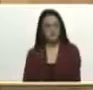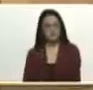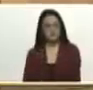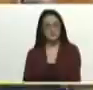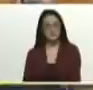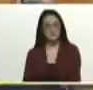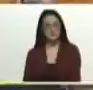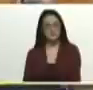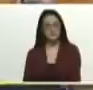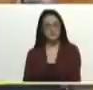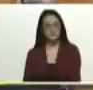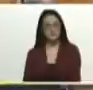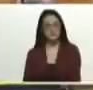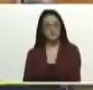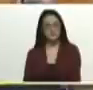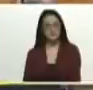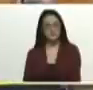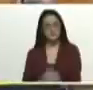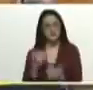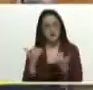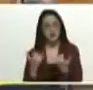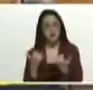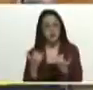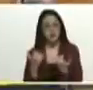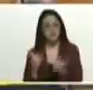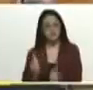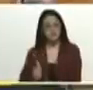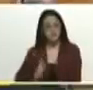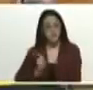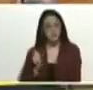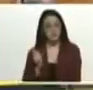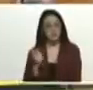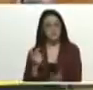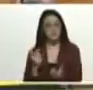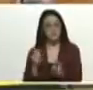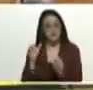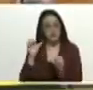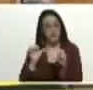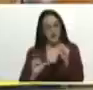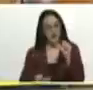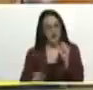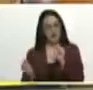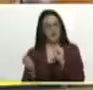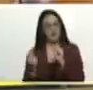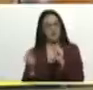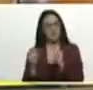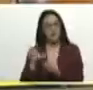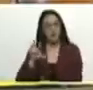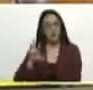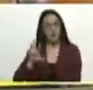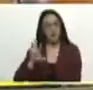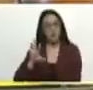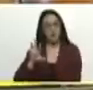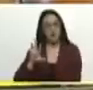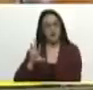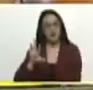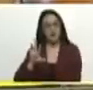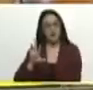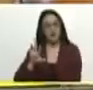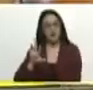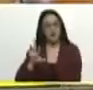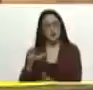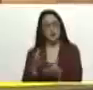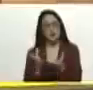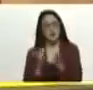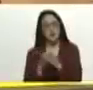Hemos tenido una buena, provechosa y larga conversación con el presidente Lula, con